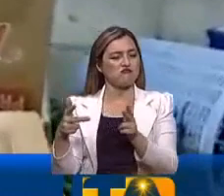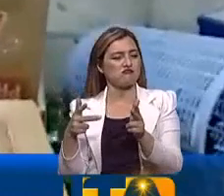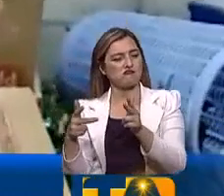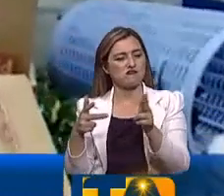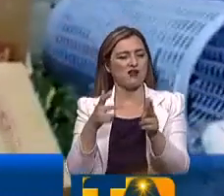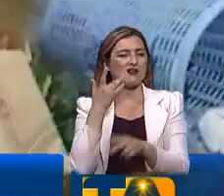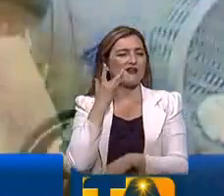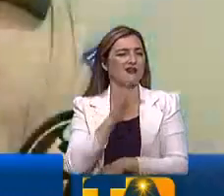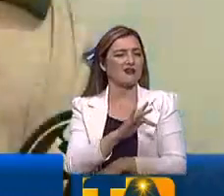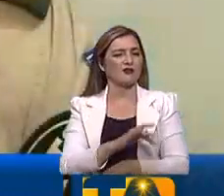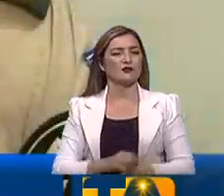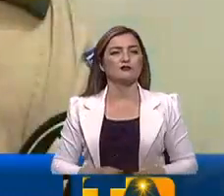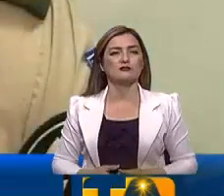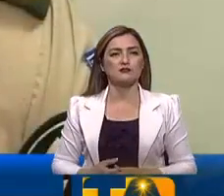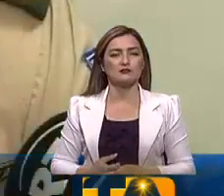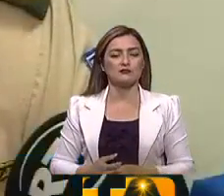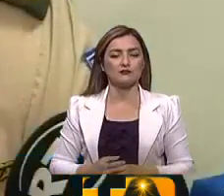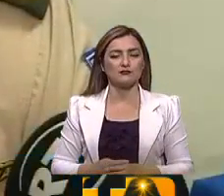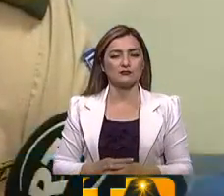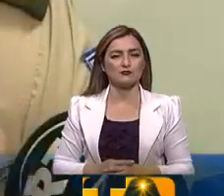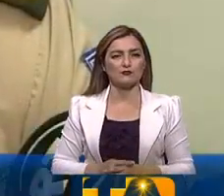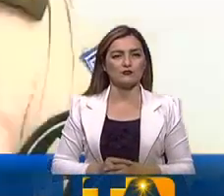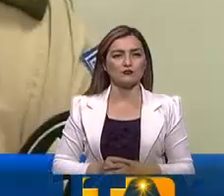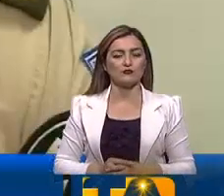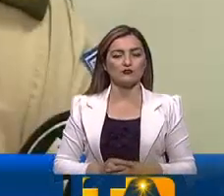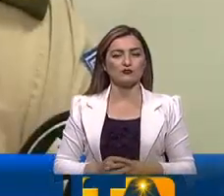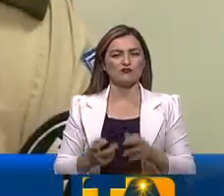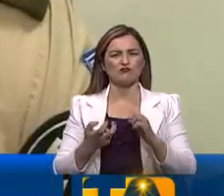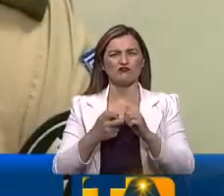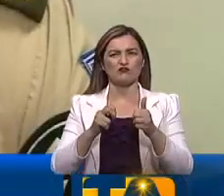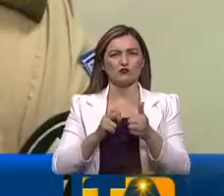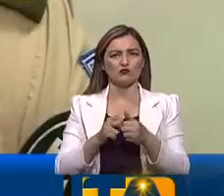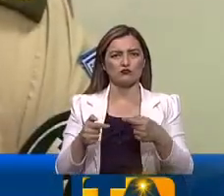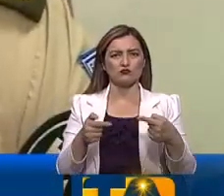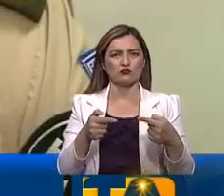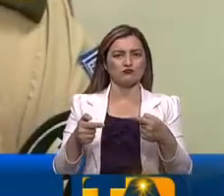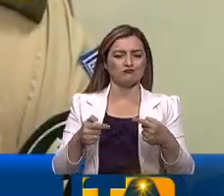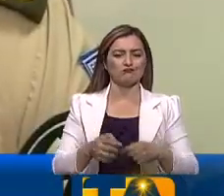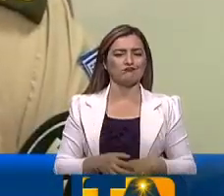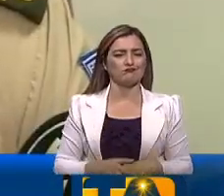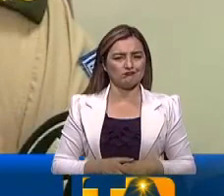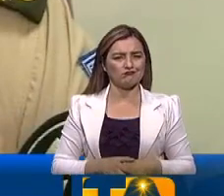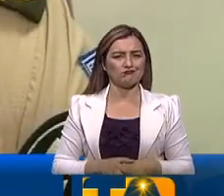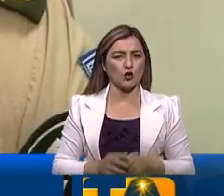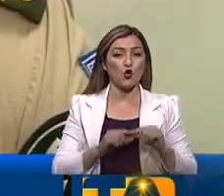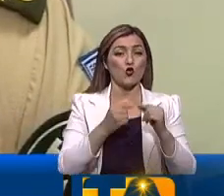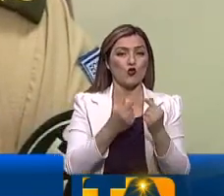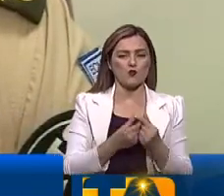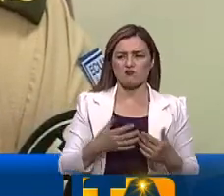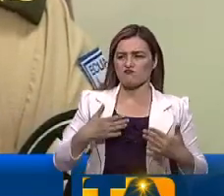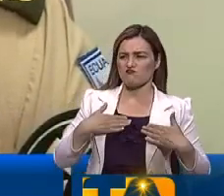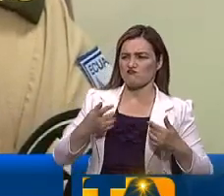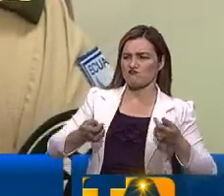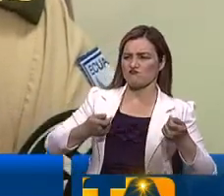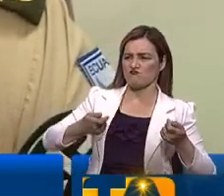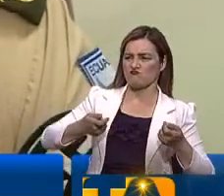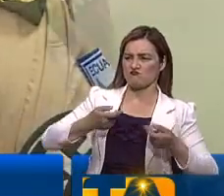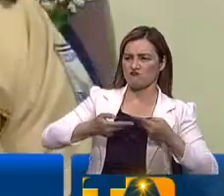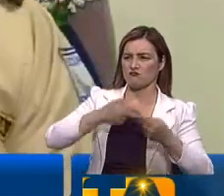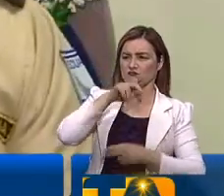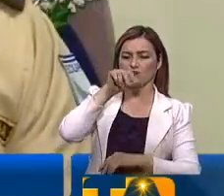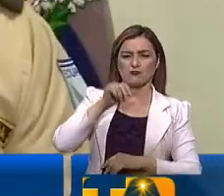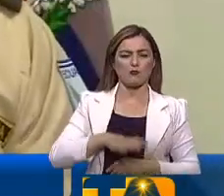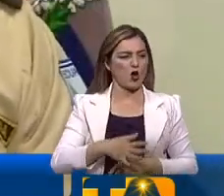en actitud sospechosa. Sabemos que en el punto hay una disputa de territorio por la venta de sustancias sujetas a la